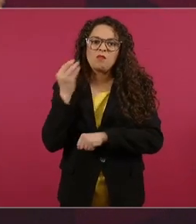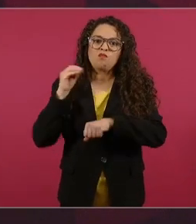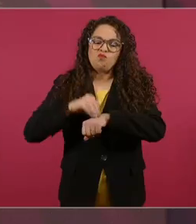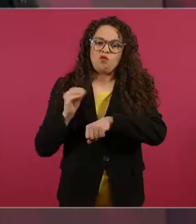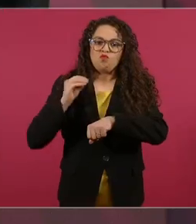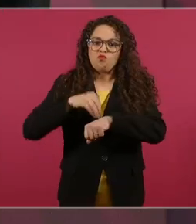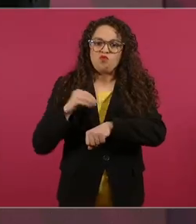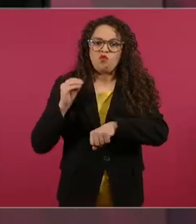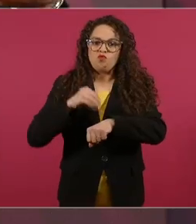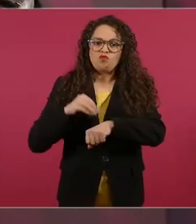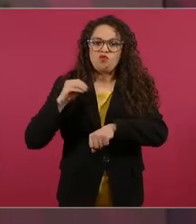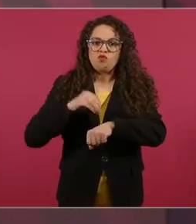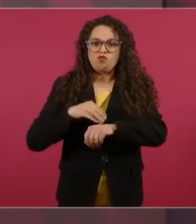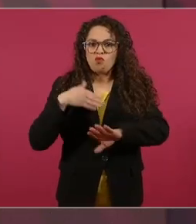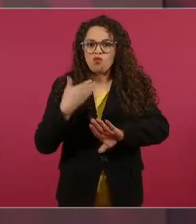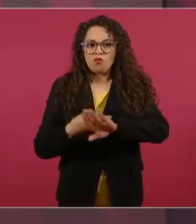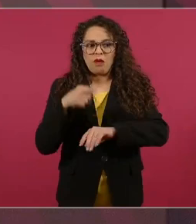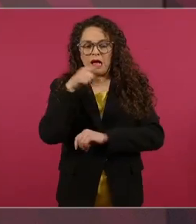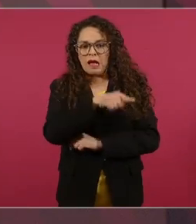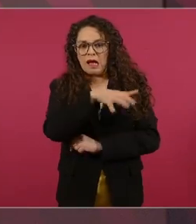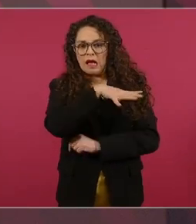el delito al general.